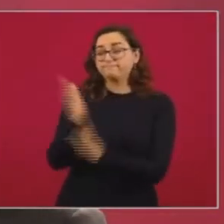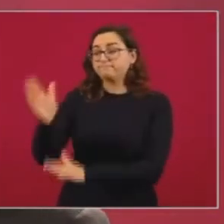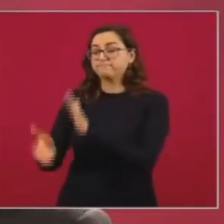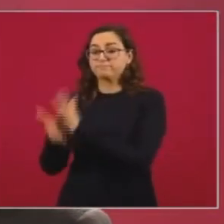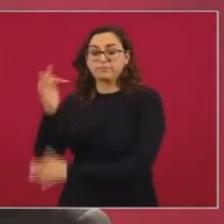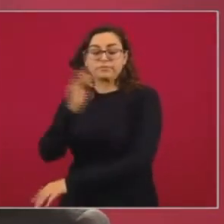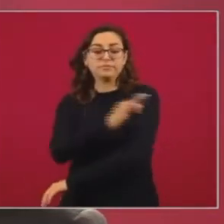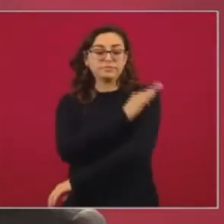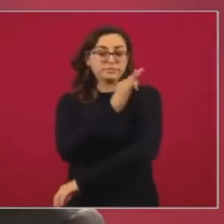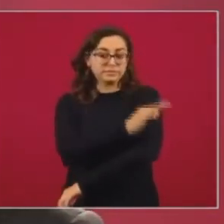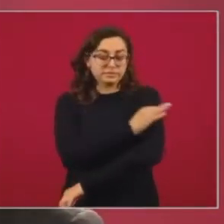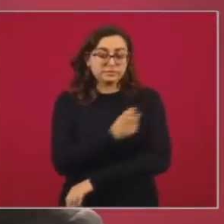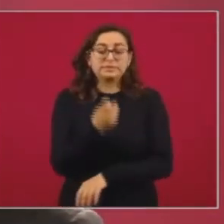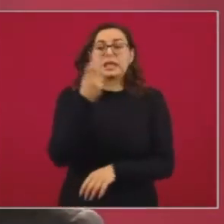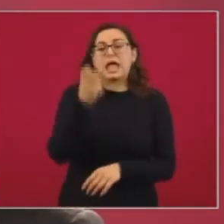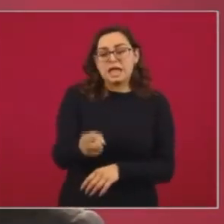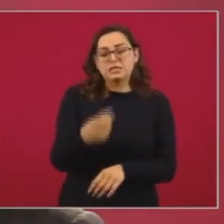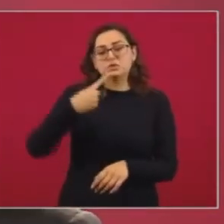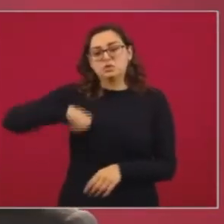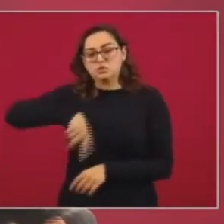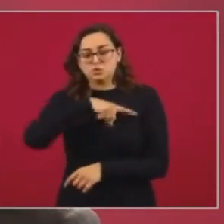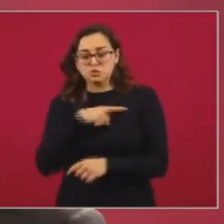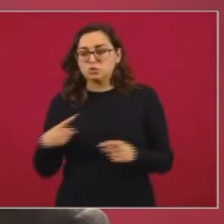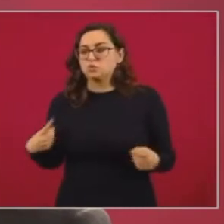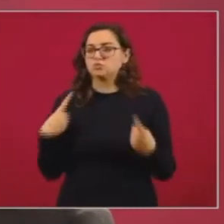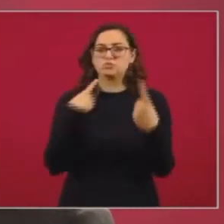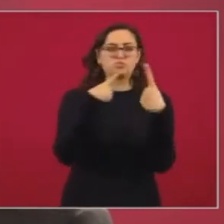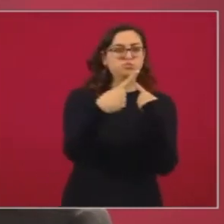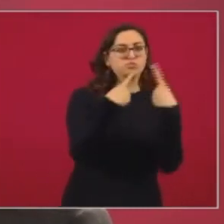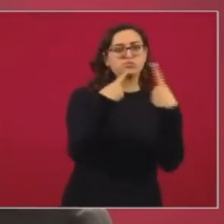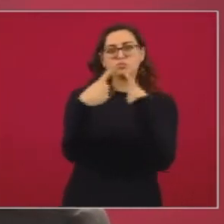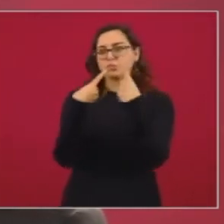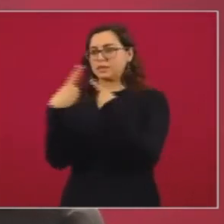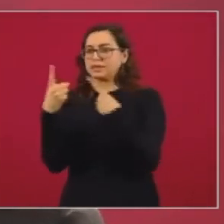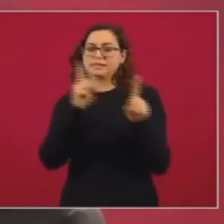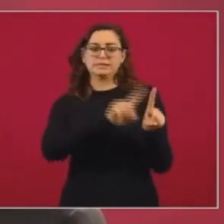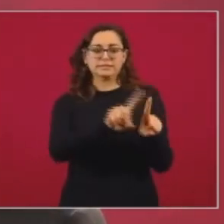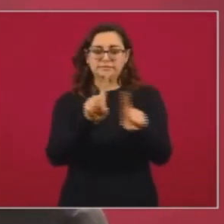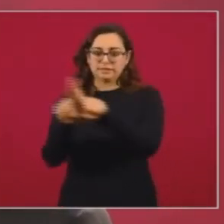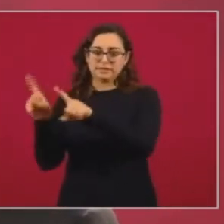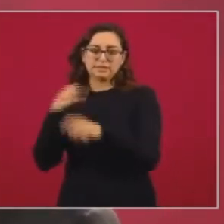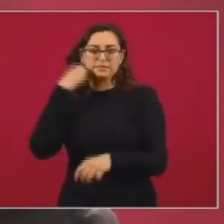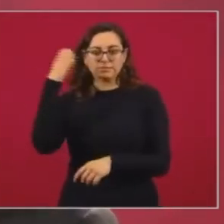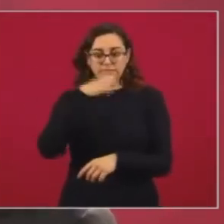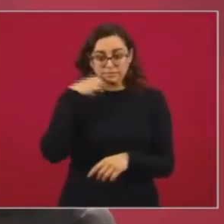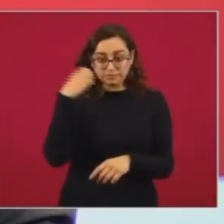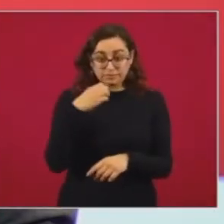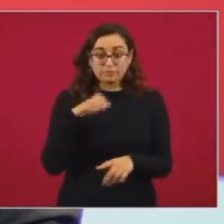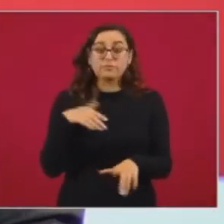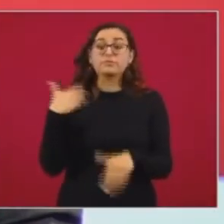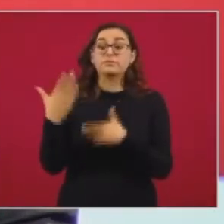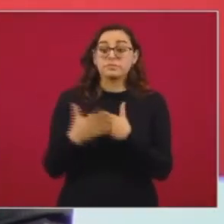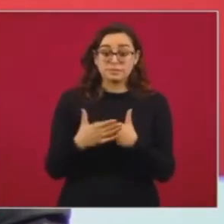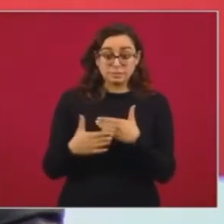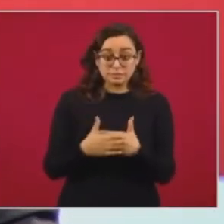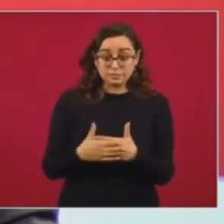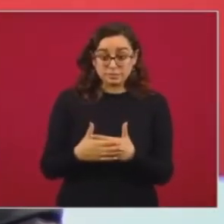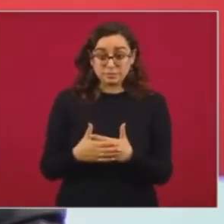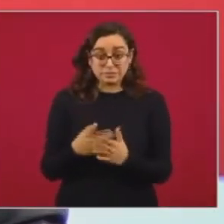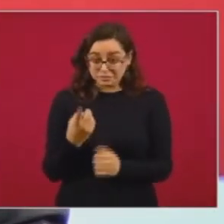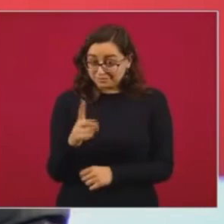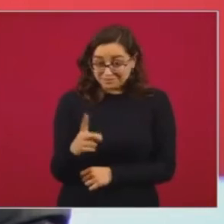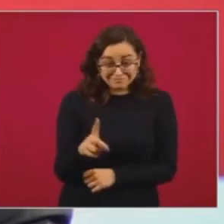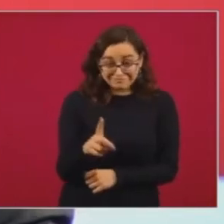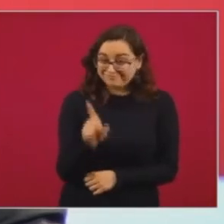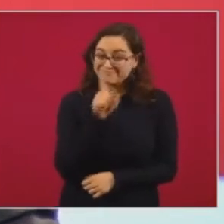en conversaciones institucionales con los centros públicos de educación. En su momento, no para el mes de